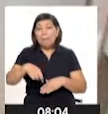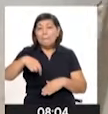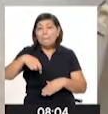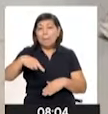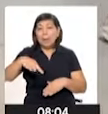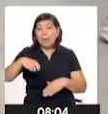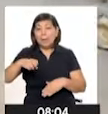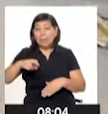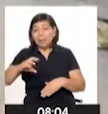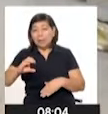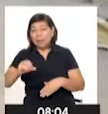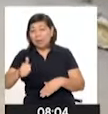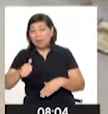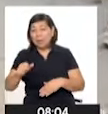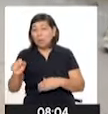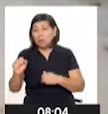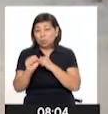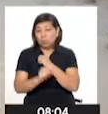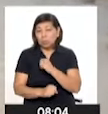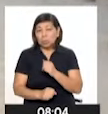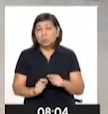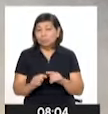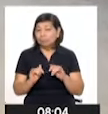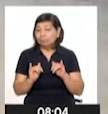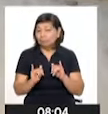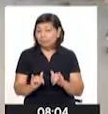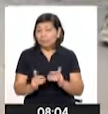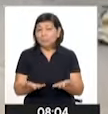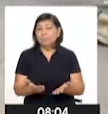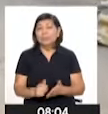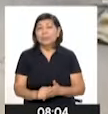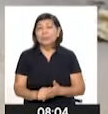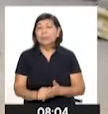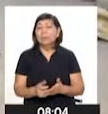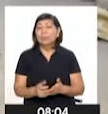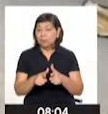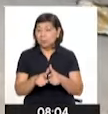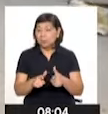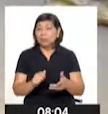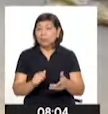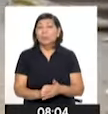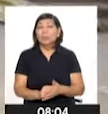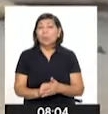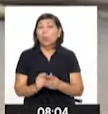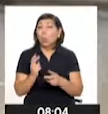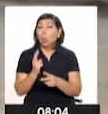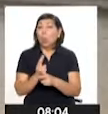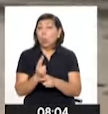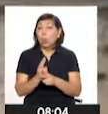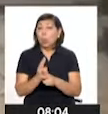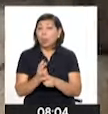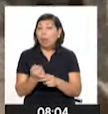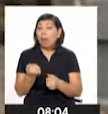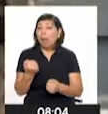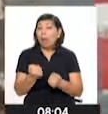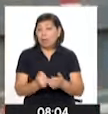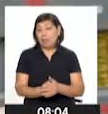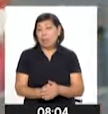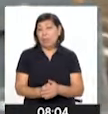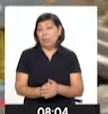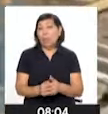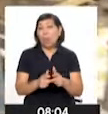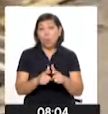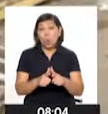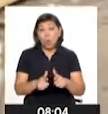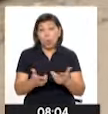de la Comisaría Urbanización Pachacamac permanecen todavía en este lugar resguardando el vehículo, resguardando la